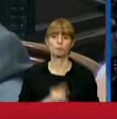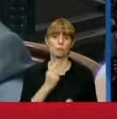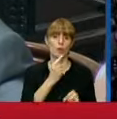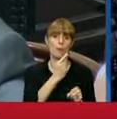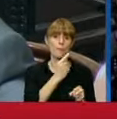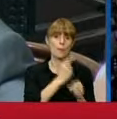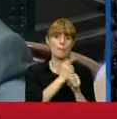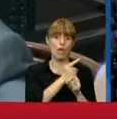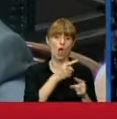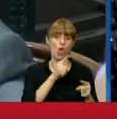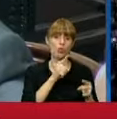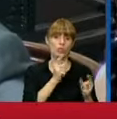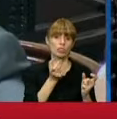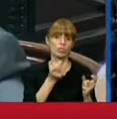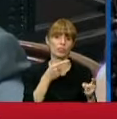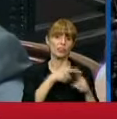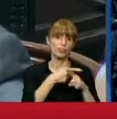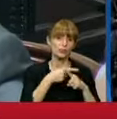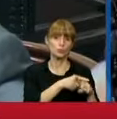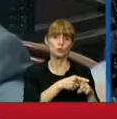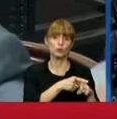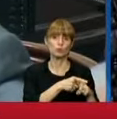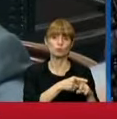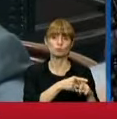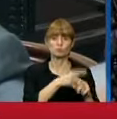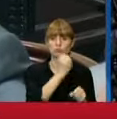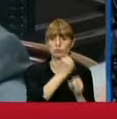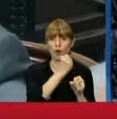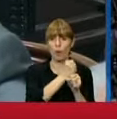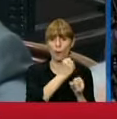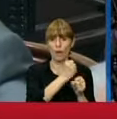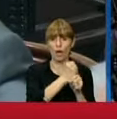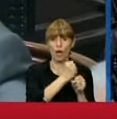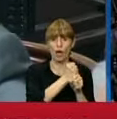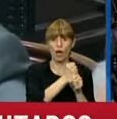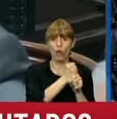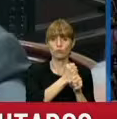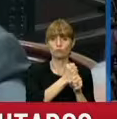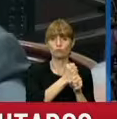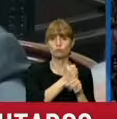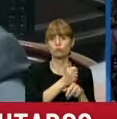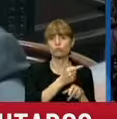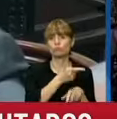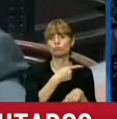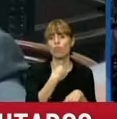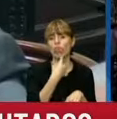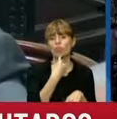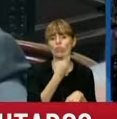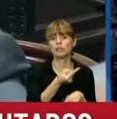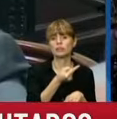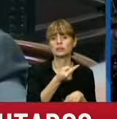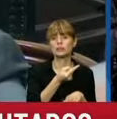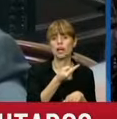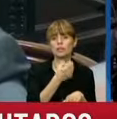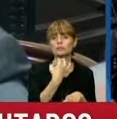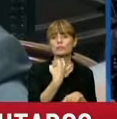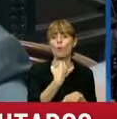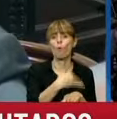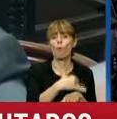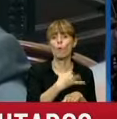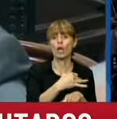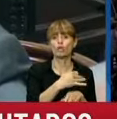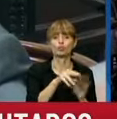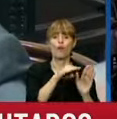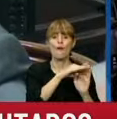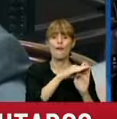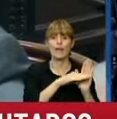algo, Pablo. Me encanta cuando producimos al aire. Estamos produciendo al aire. Te voy a mandar una foto